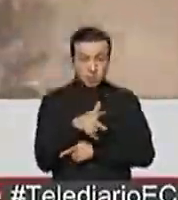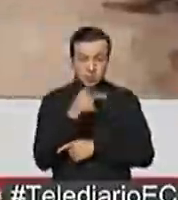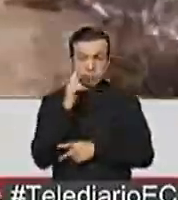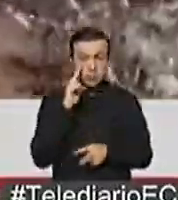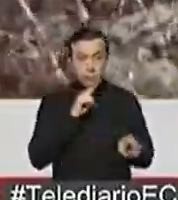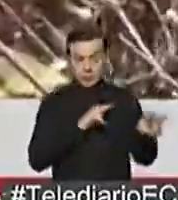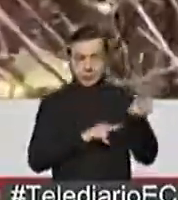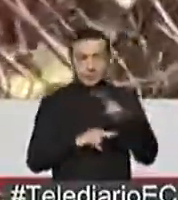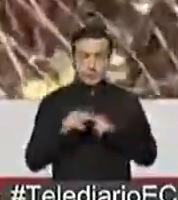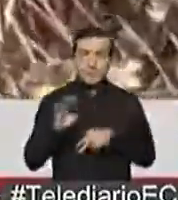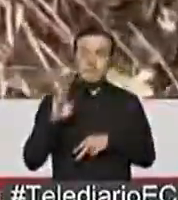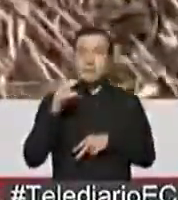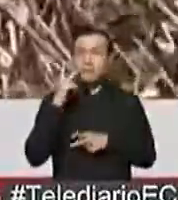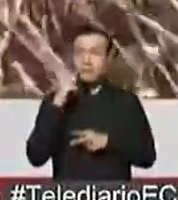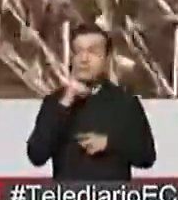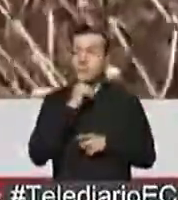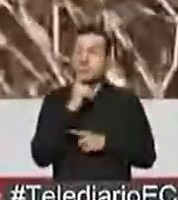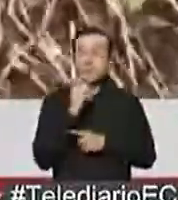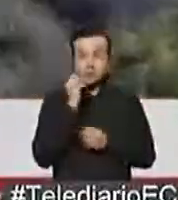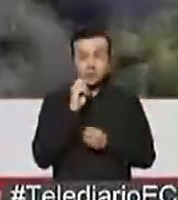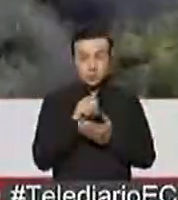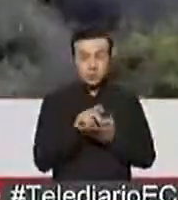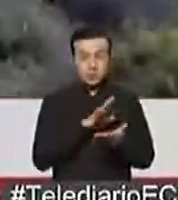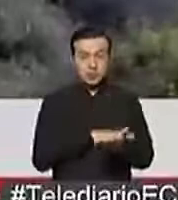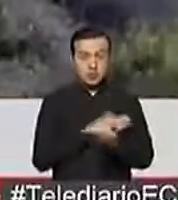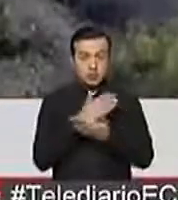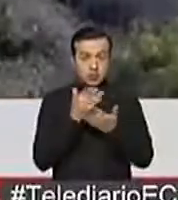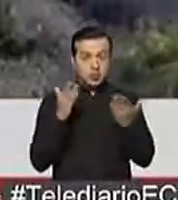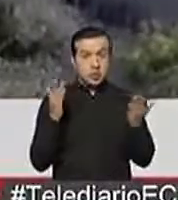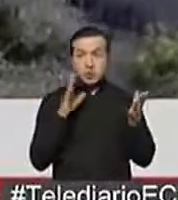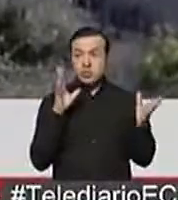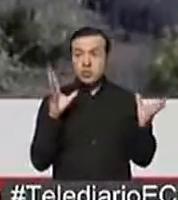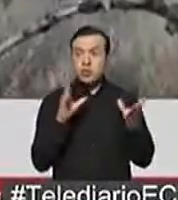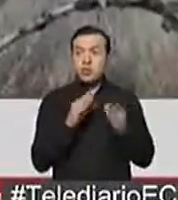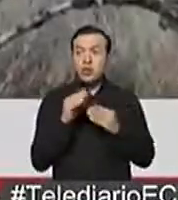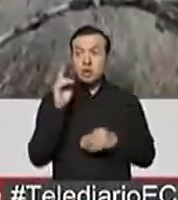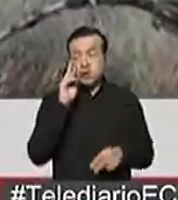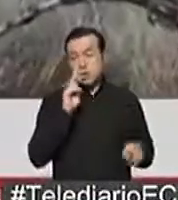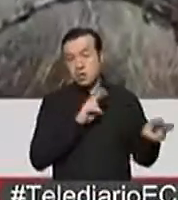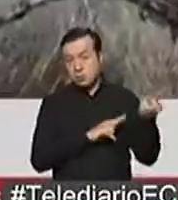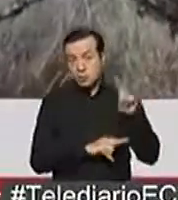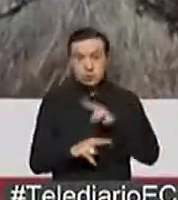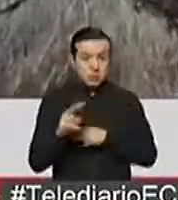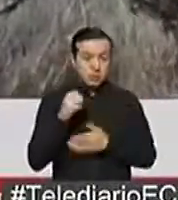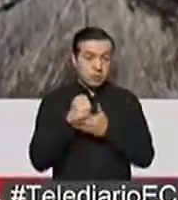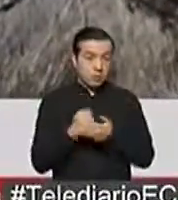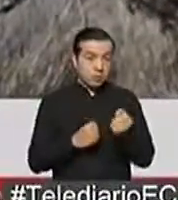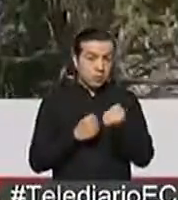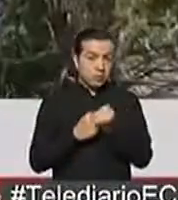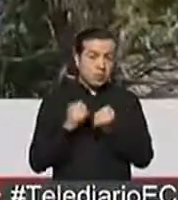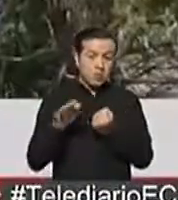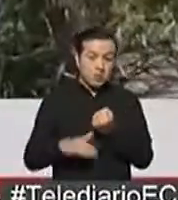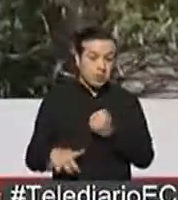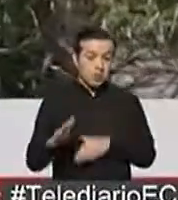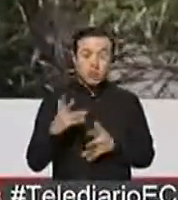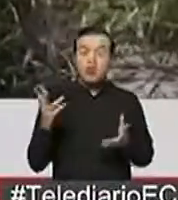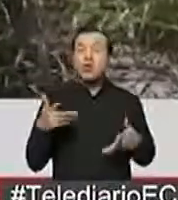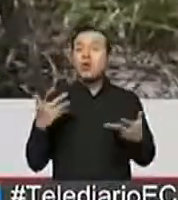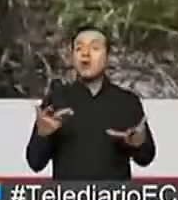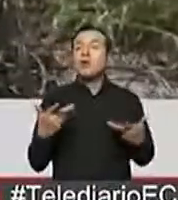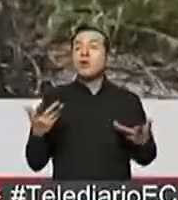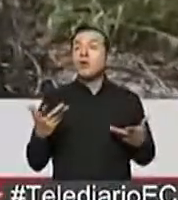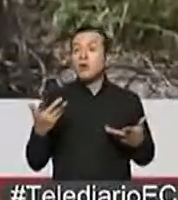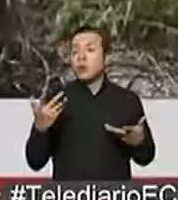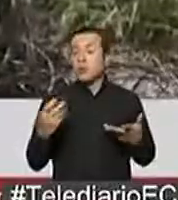diseñadas especialmente para este proyecto. Los dispositivos de monitoreo permitirán conocer la ubicación de los reptiles. En